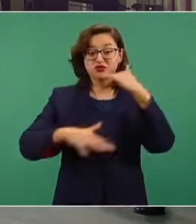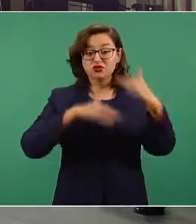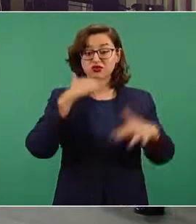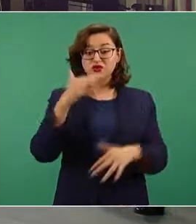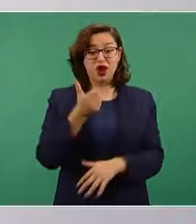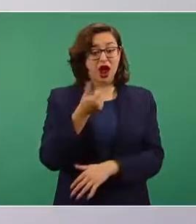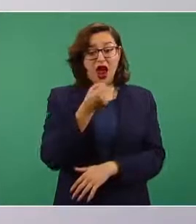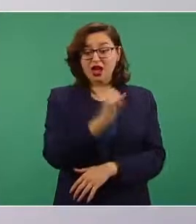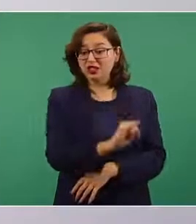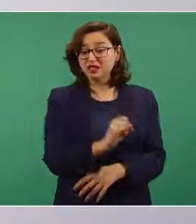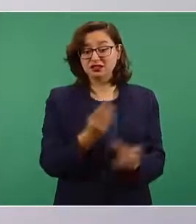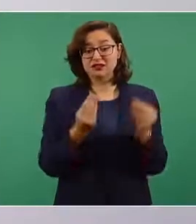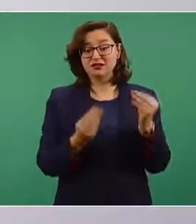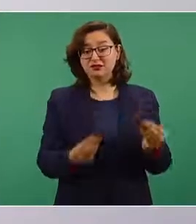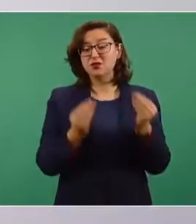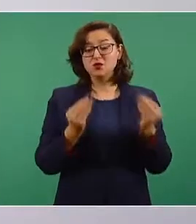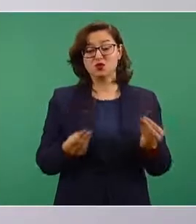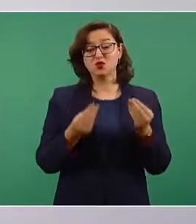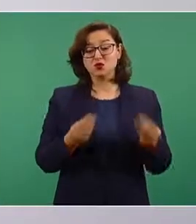nuestros opositores,